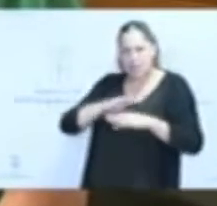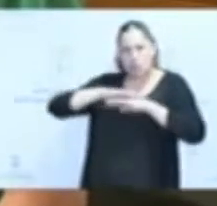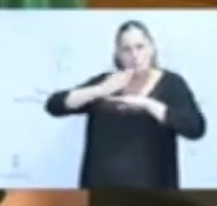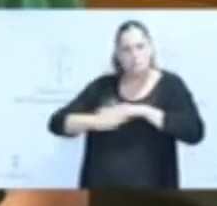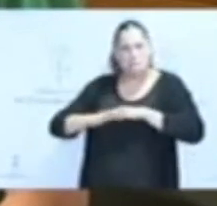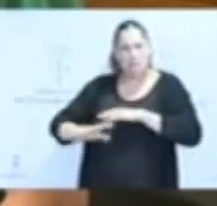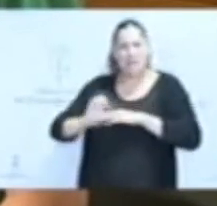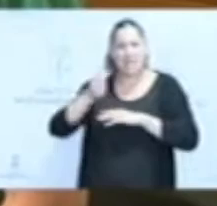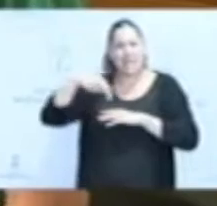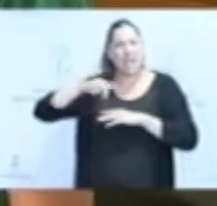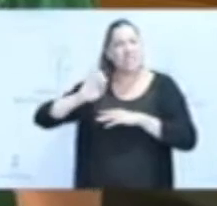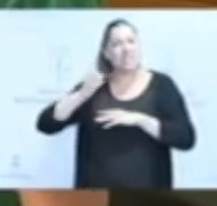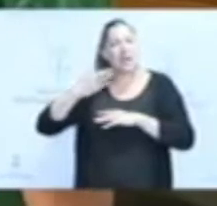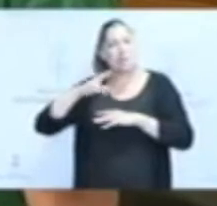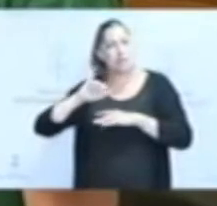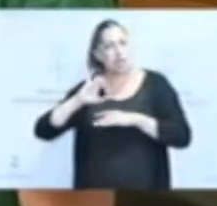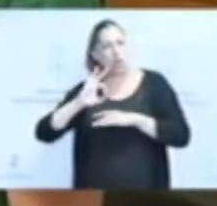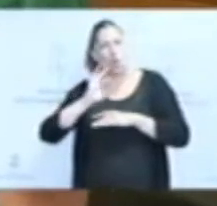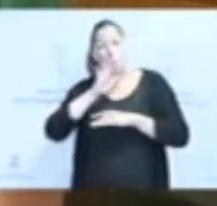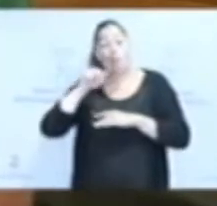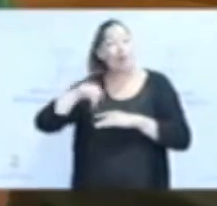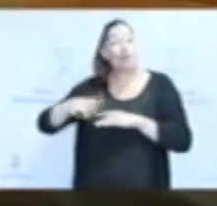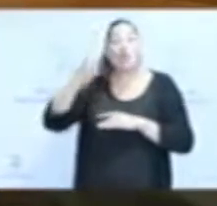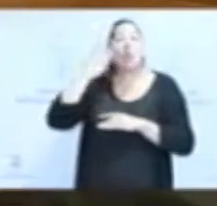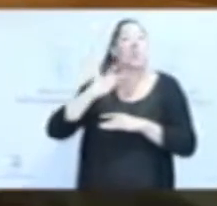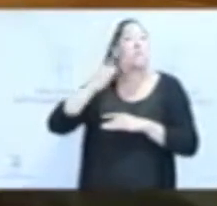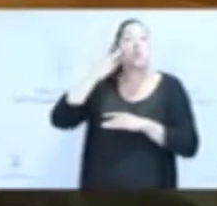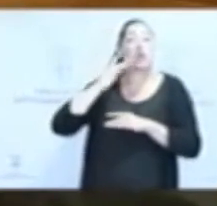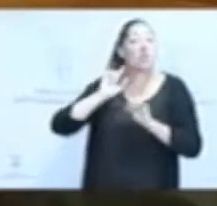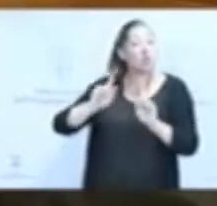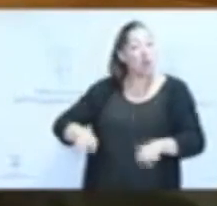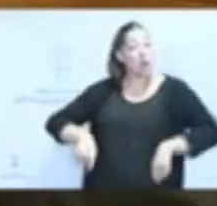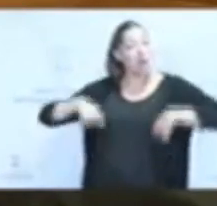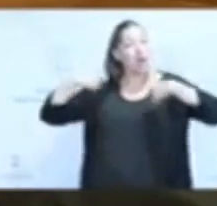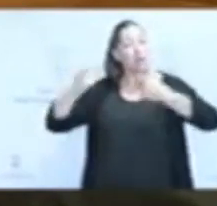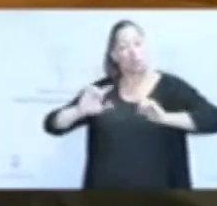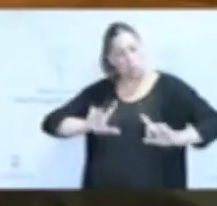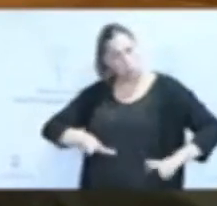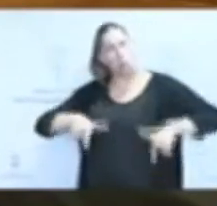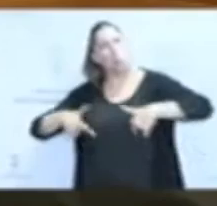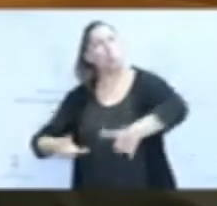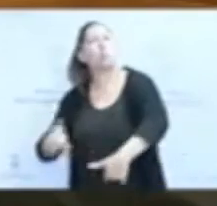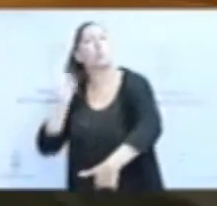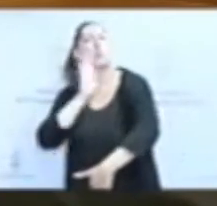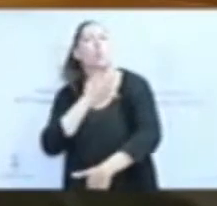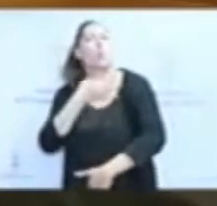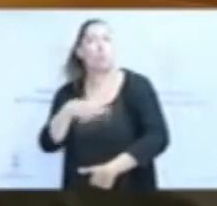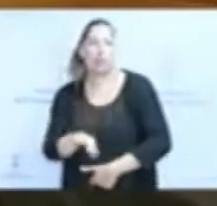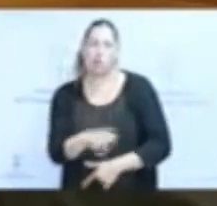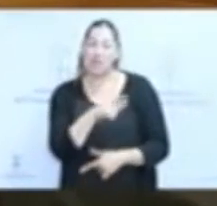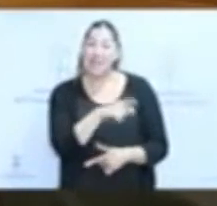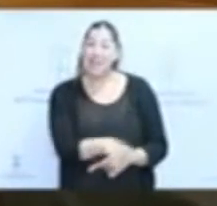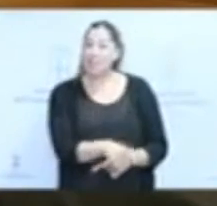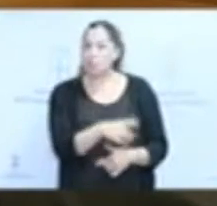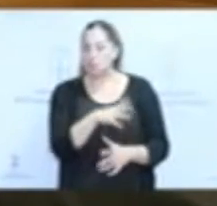depuradora natural. Eso es una absoluta barbaridad, lo que usted dijo en esta Cámara. Que una responsable de